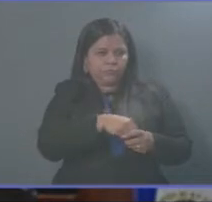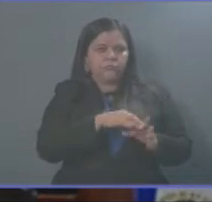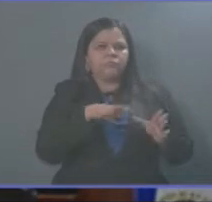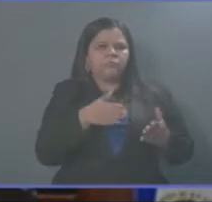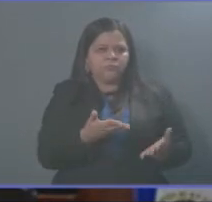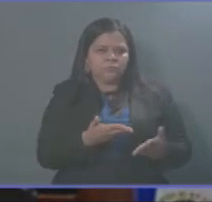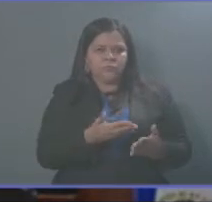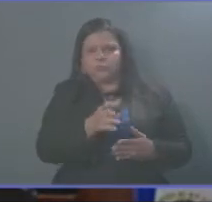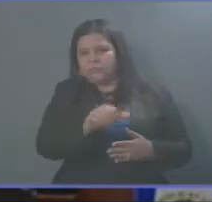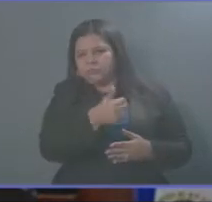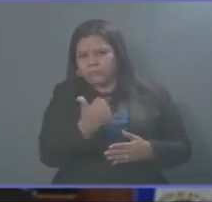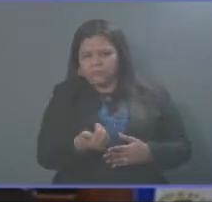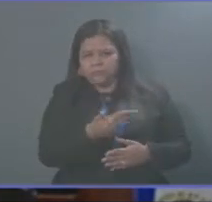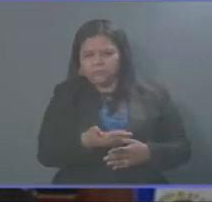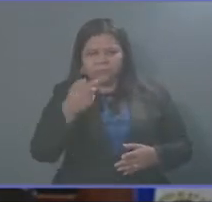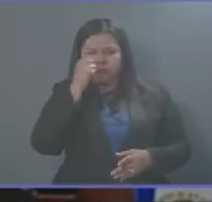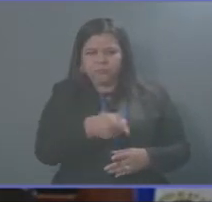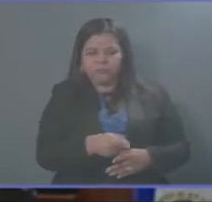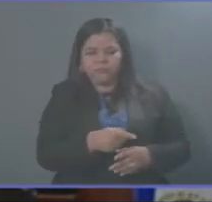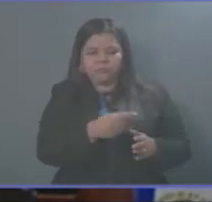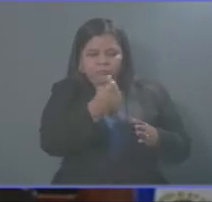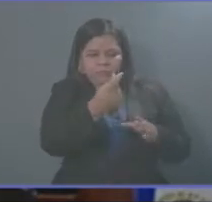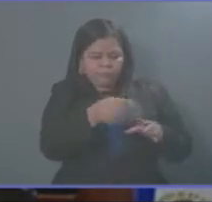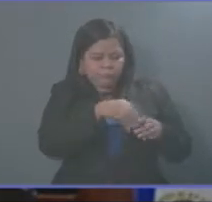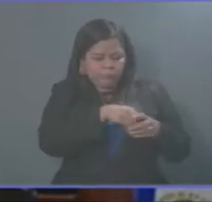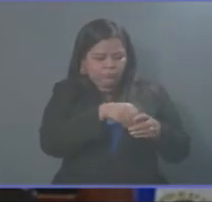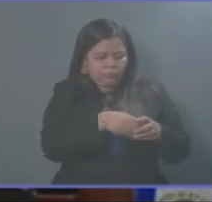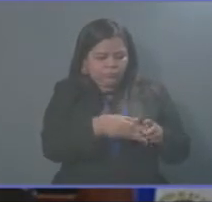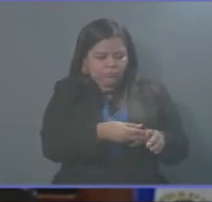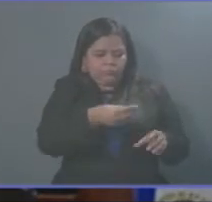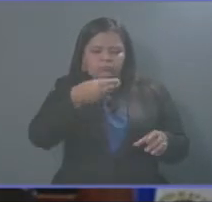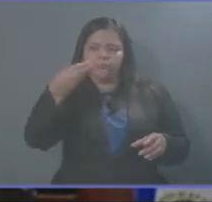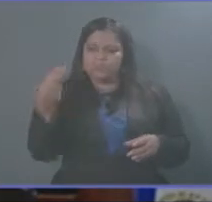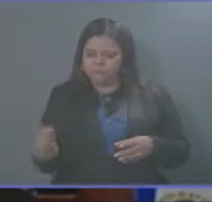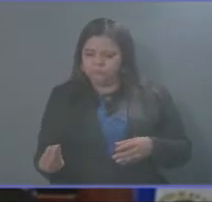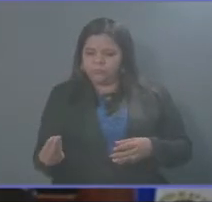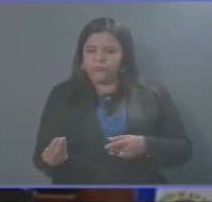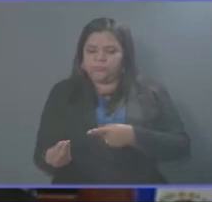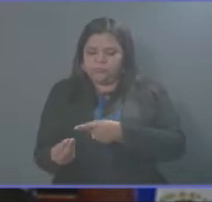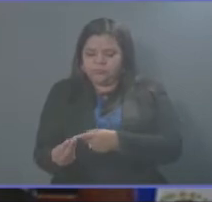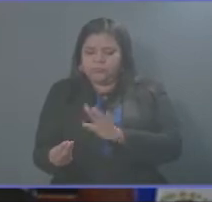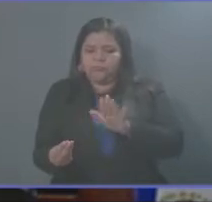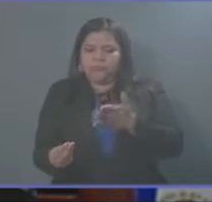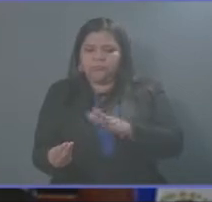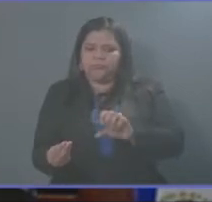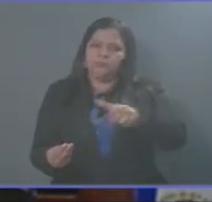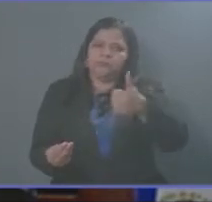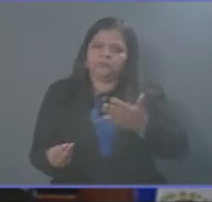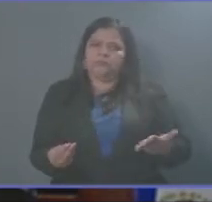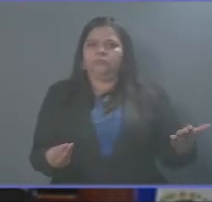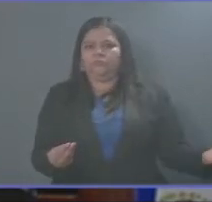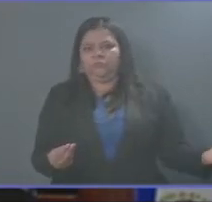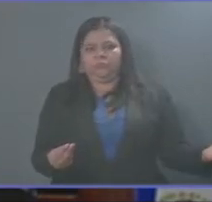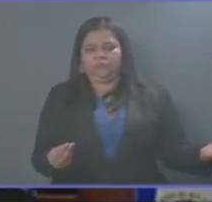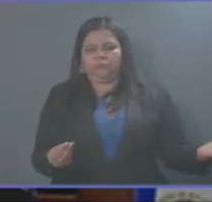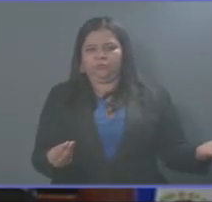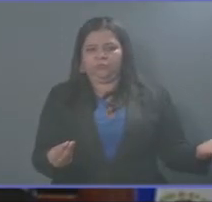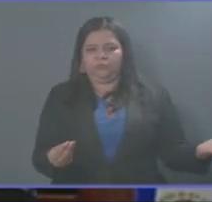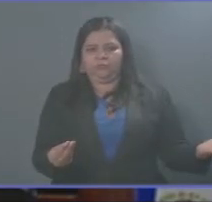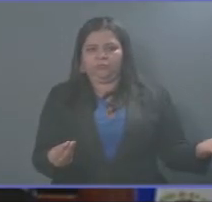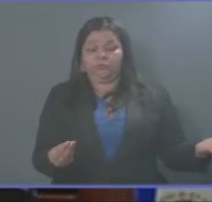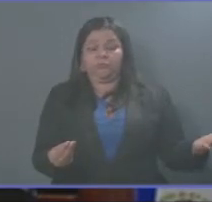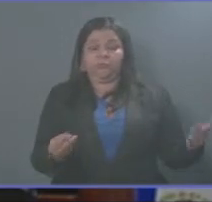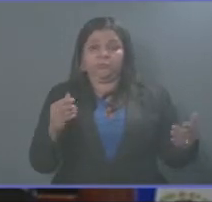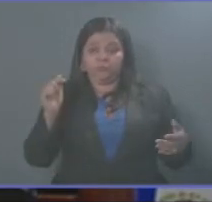previsionales para utilizarlo para otras cosas distintas a lo relativo a pensiones. Ya